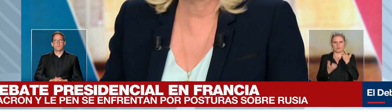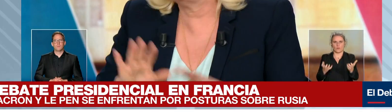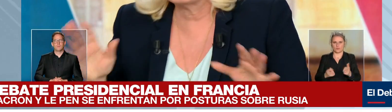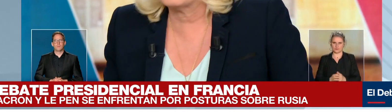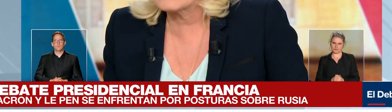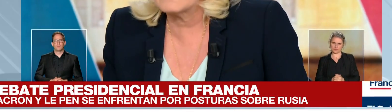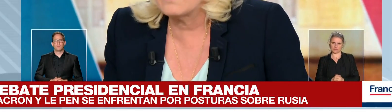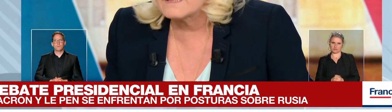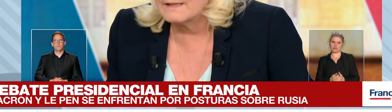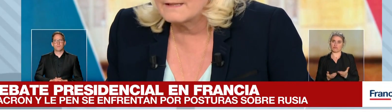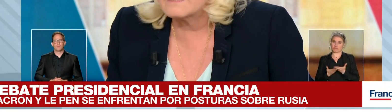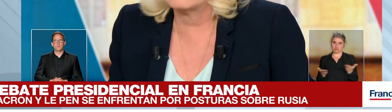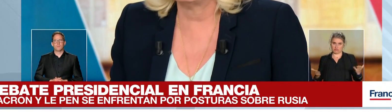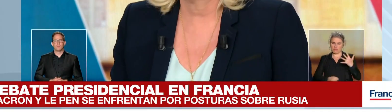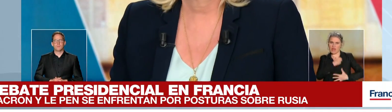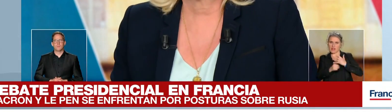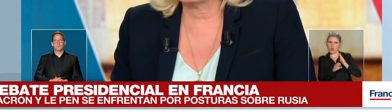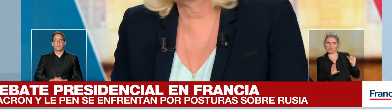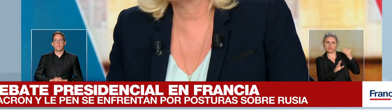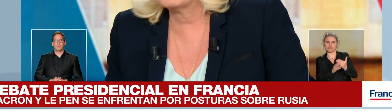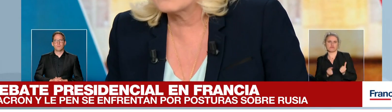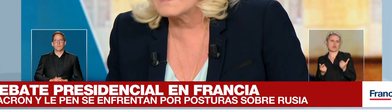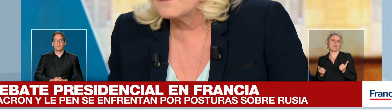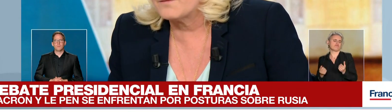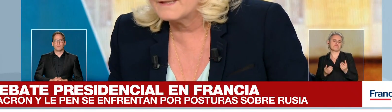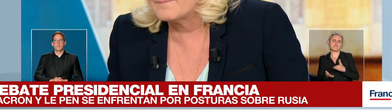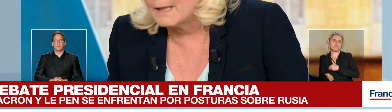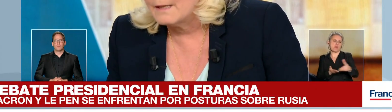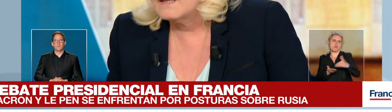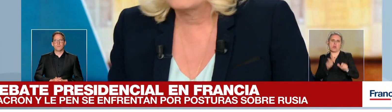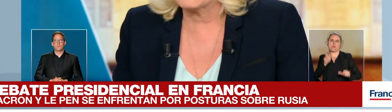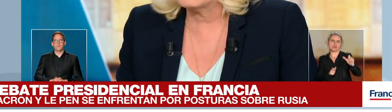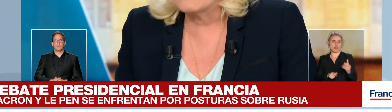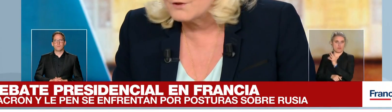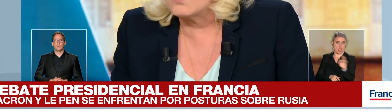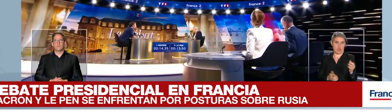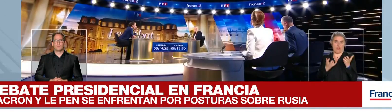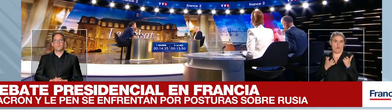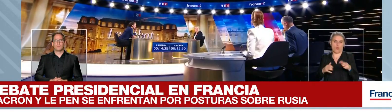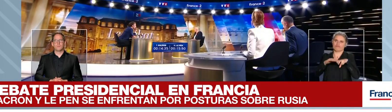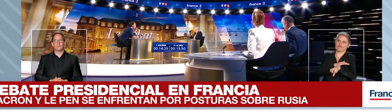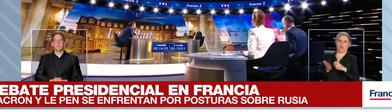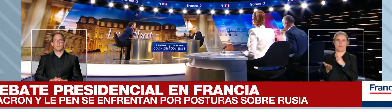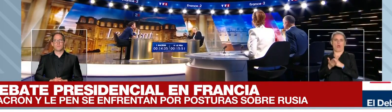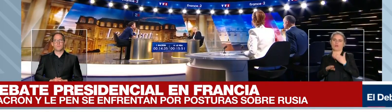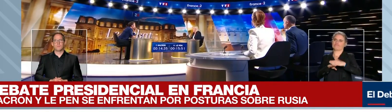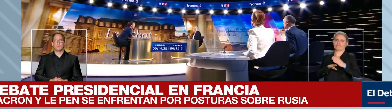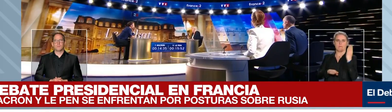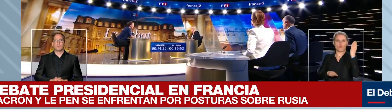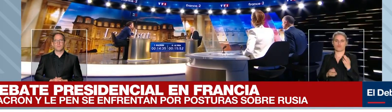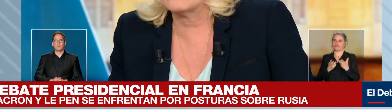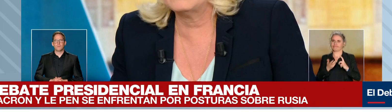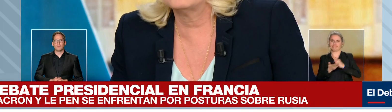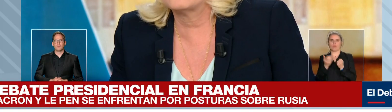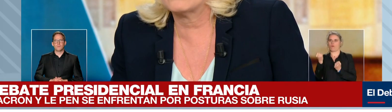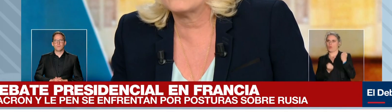Y también quiero decirle, señor Macron, que hay millones de franceses que en los últimos 5 años fueron a solicitar préstamos en los bancos